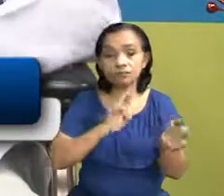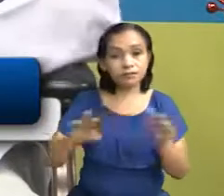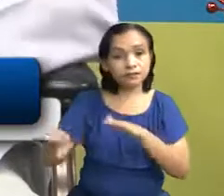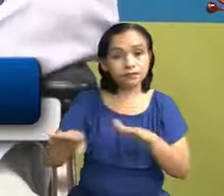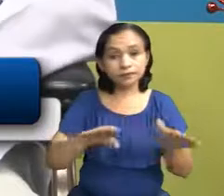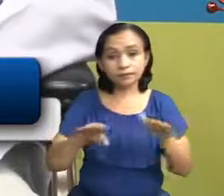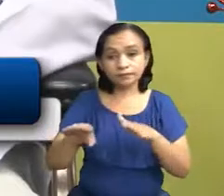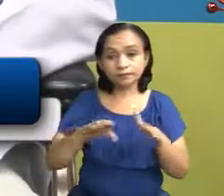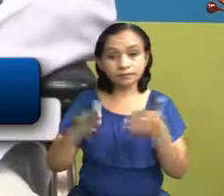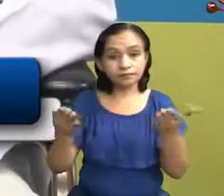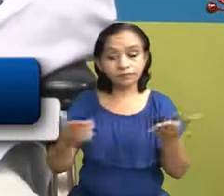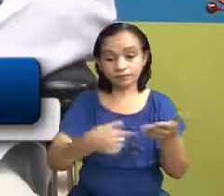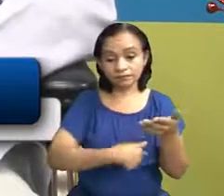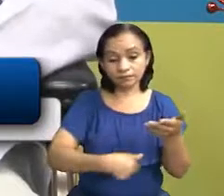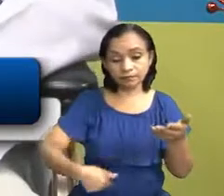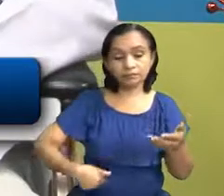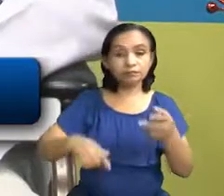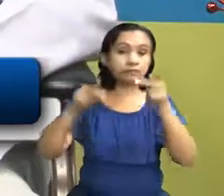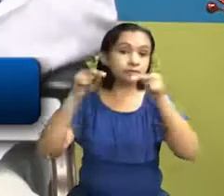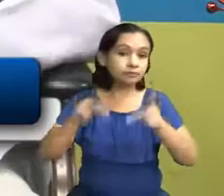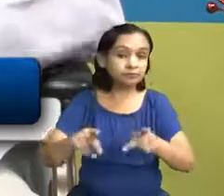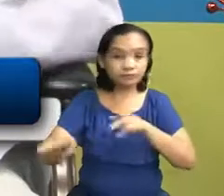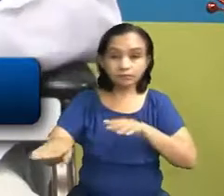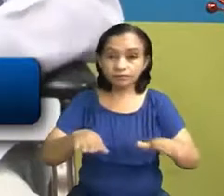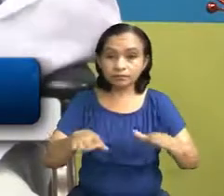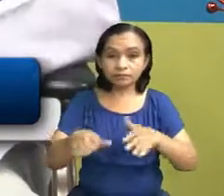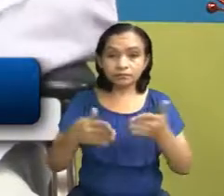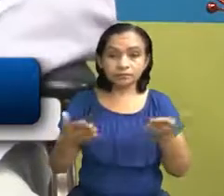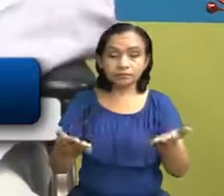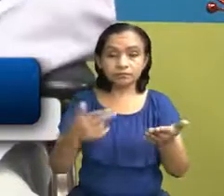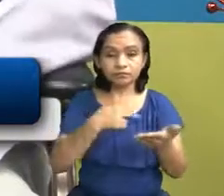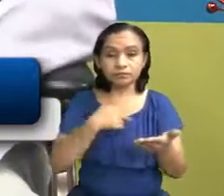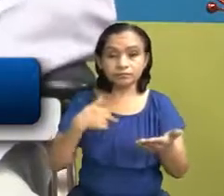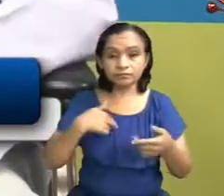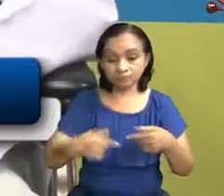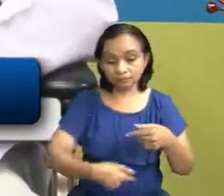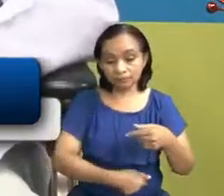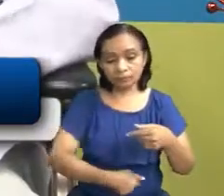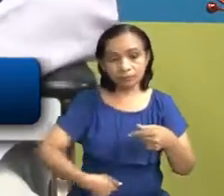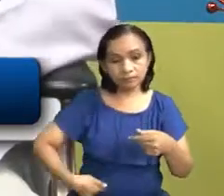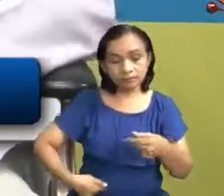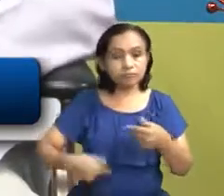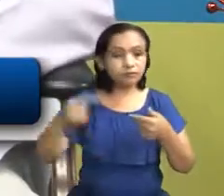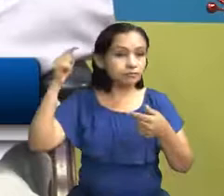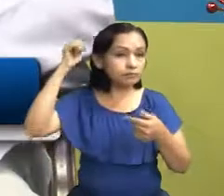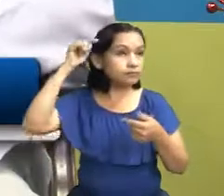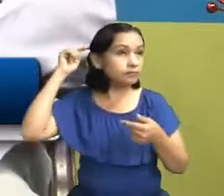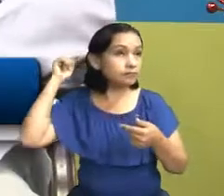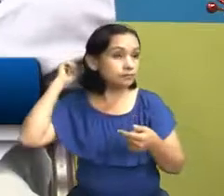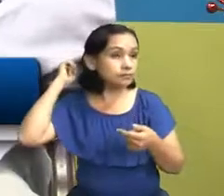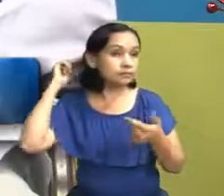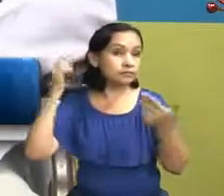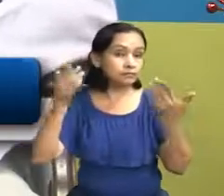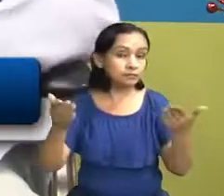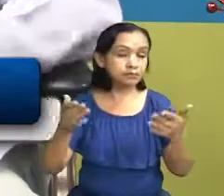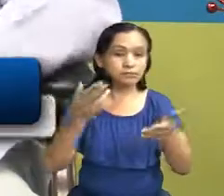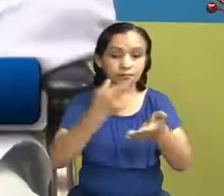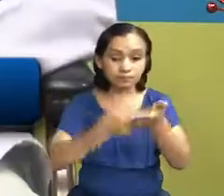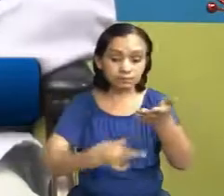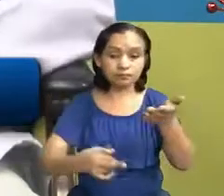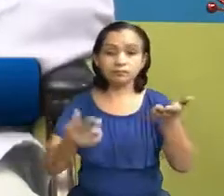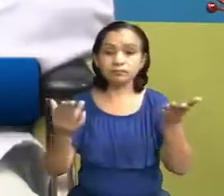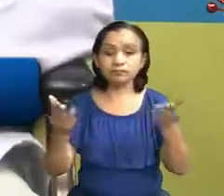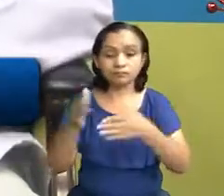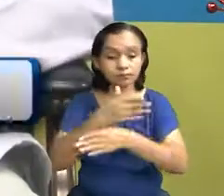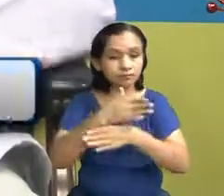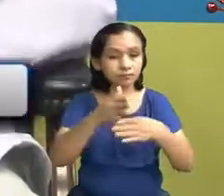meter a operar a las personas, ¿verdad? De cualquier cirugía de abdomen, neurocirugías que requieren cantidades altas de sangre, cirugías